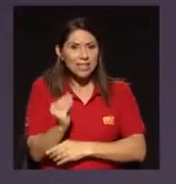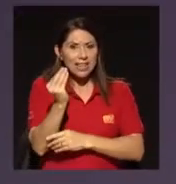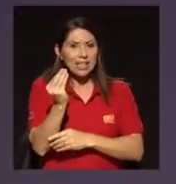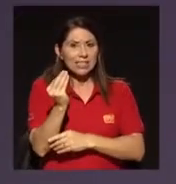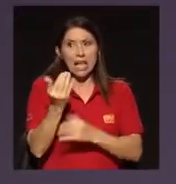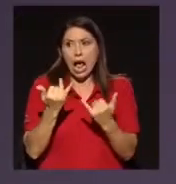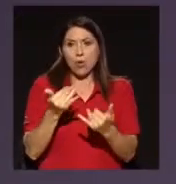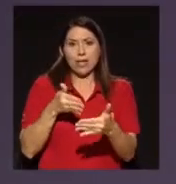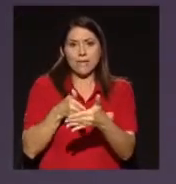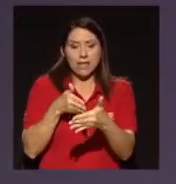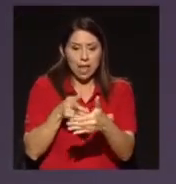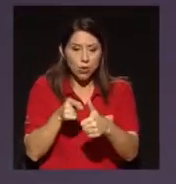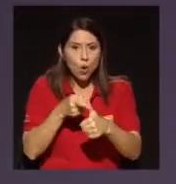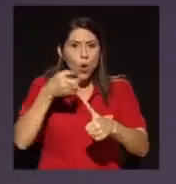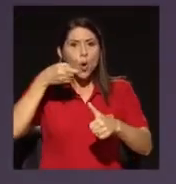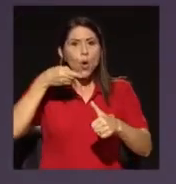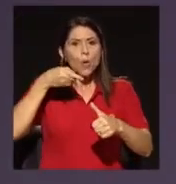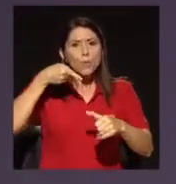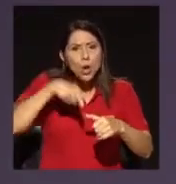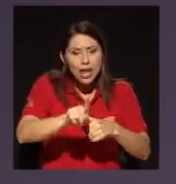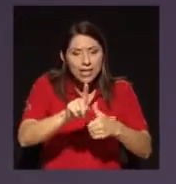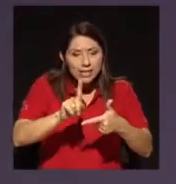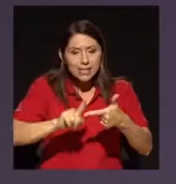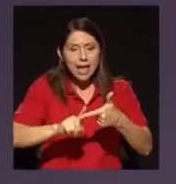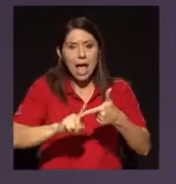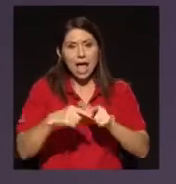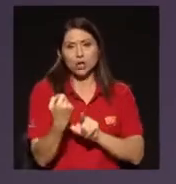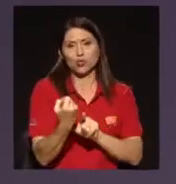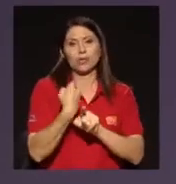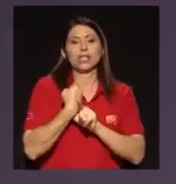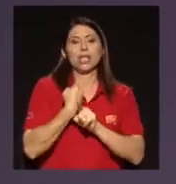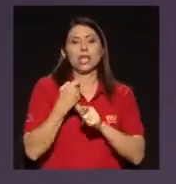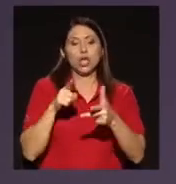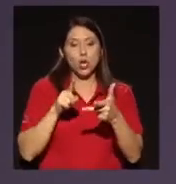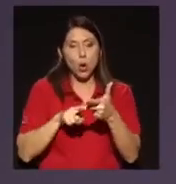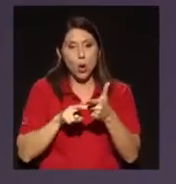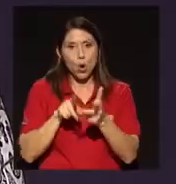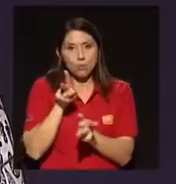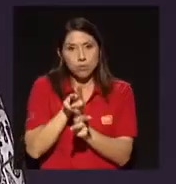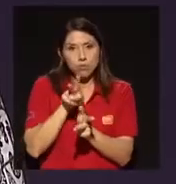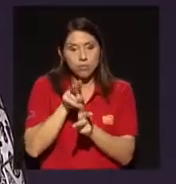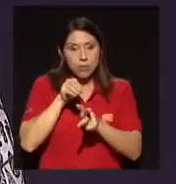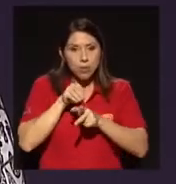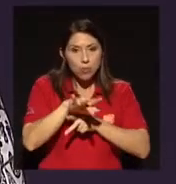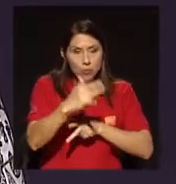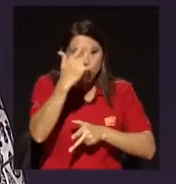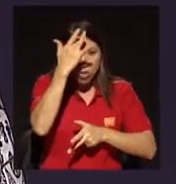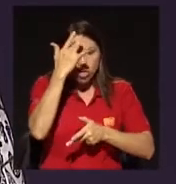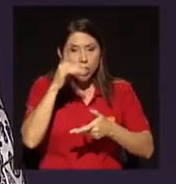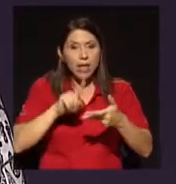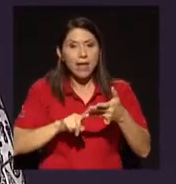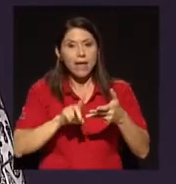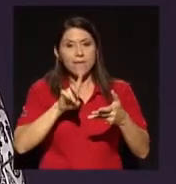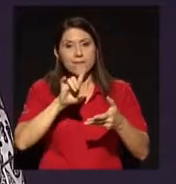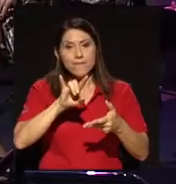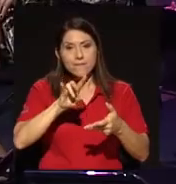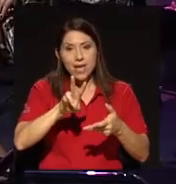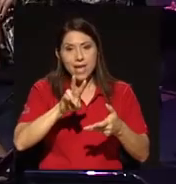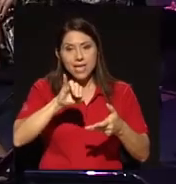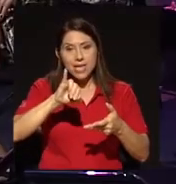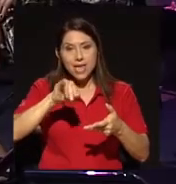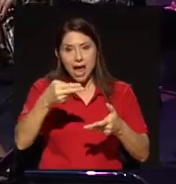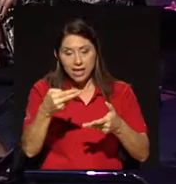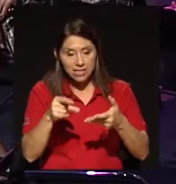de la violencia, el tema de suicidio, el tema mismo de infecciones de transmisión sexual, el VIH, problemas